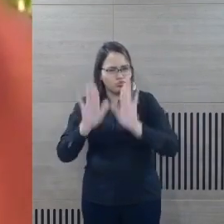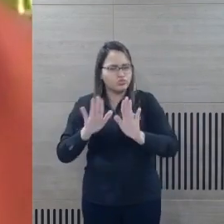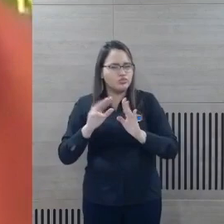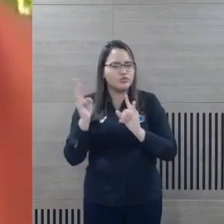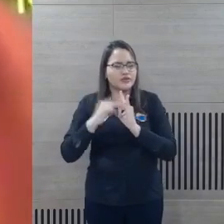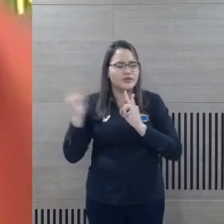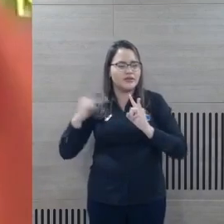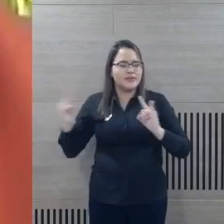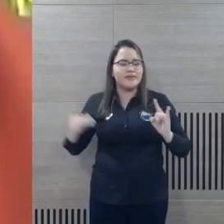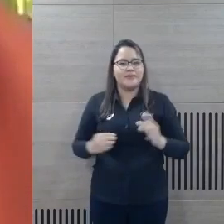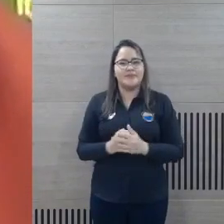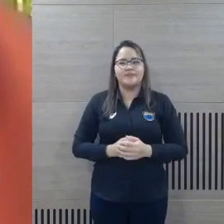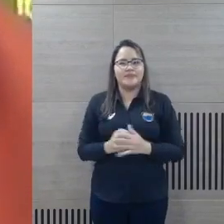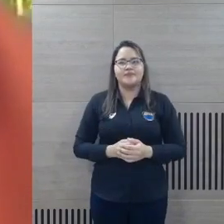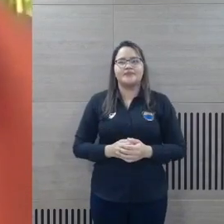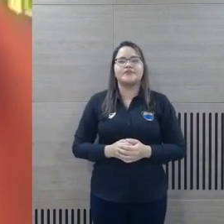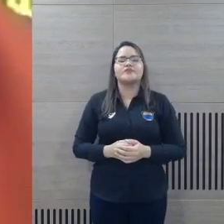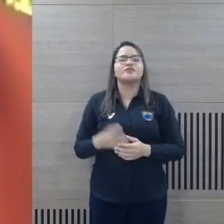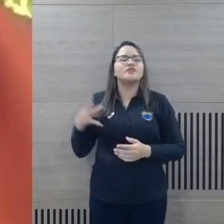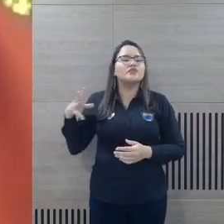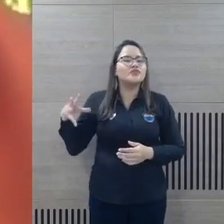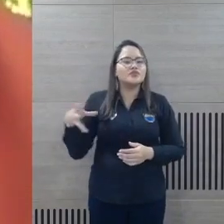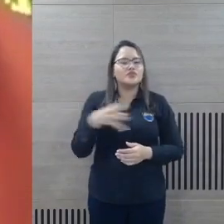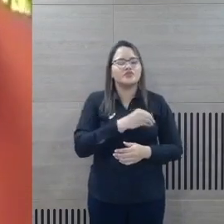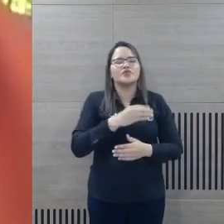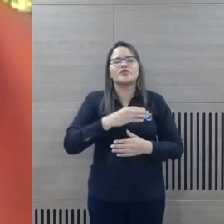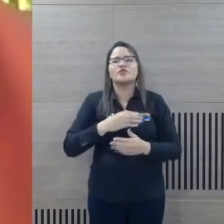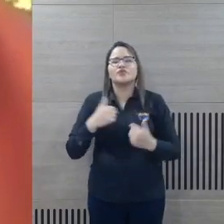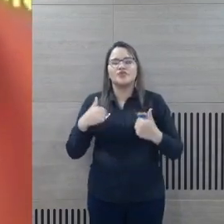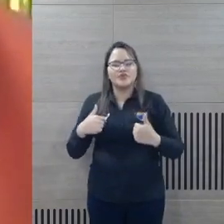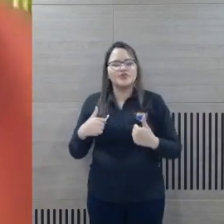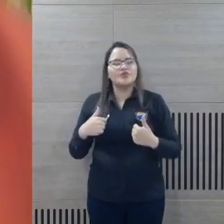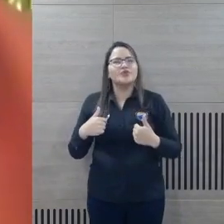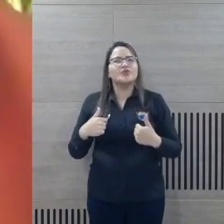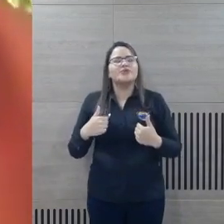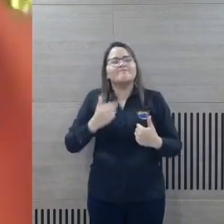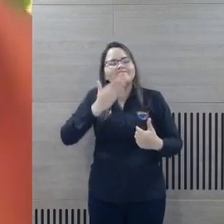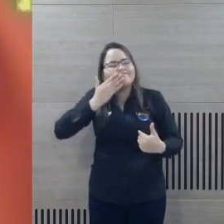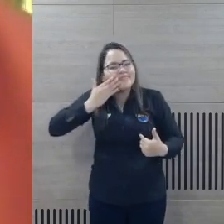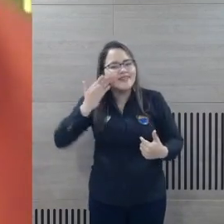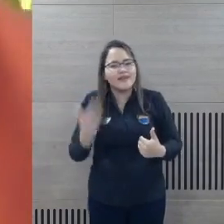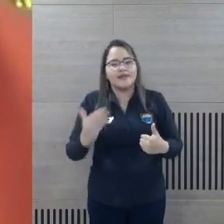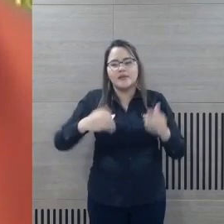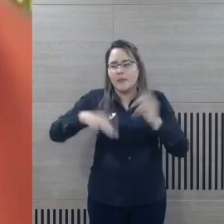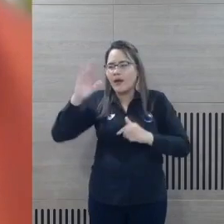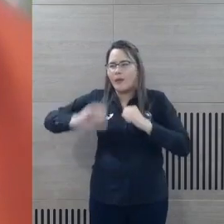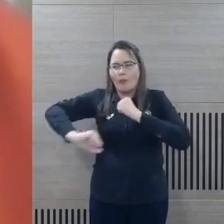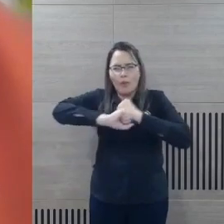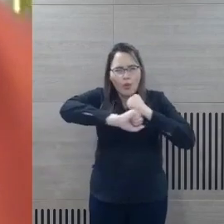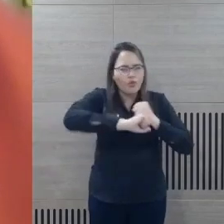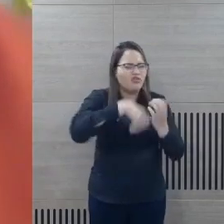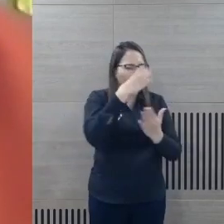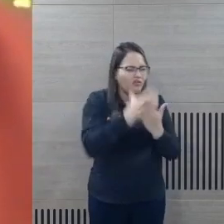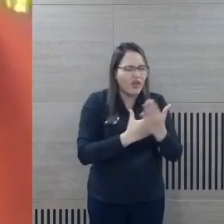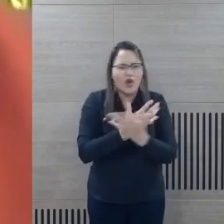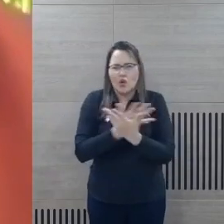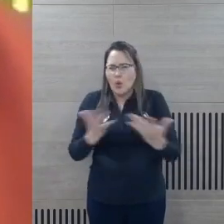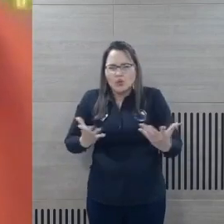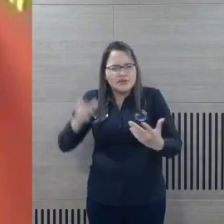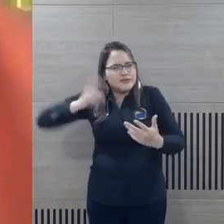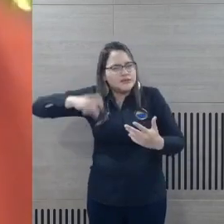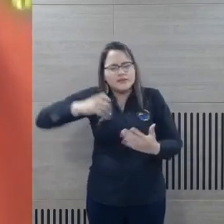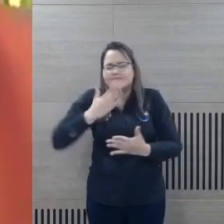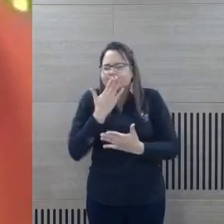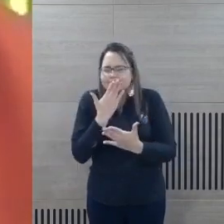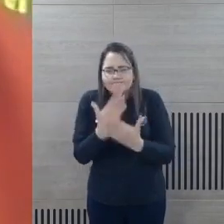en los procedimientos, trámites y demás solicitudes que necesitamos. También gracias por atender a cada sugerencia que